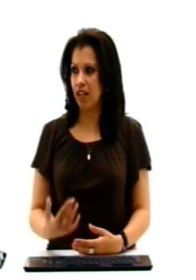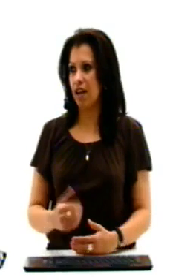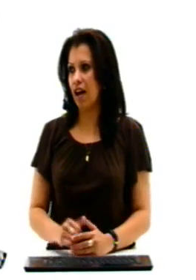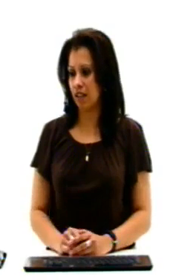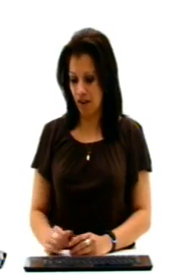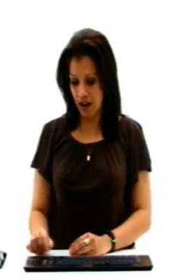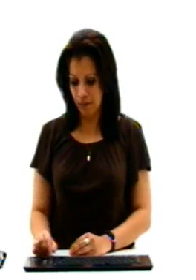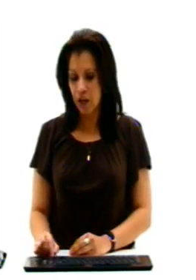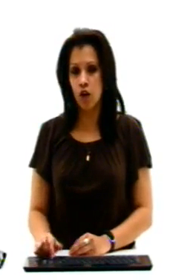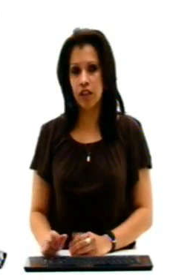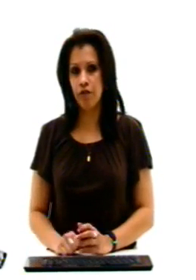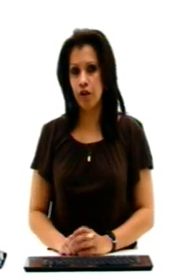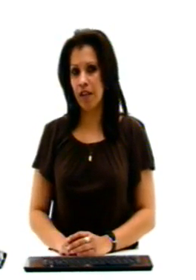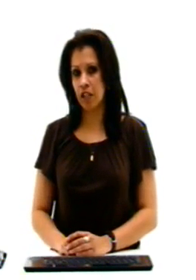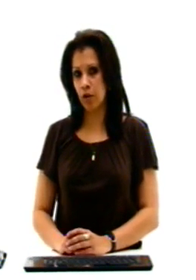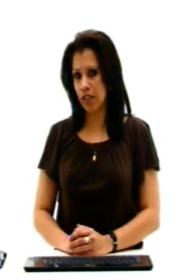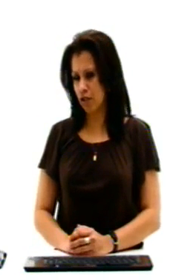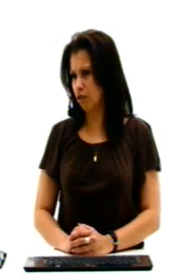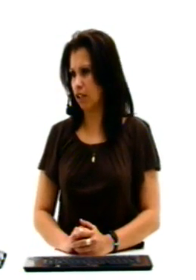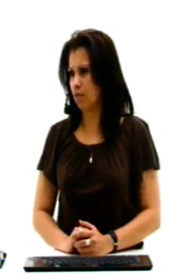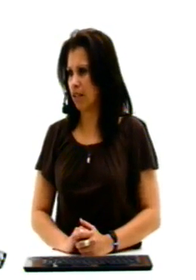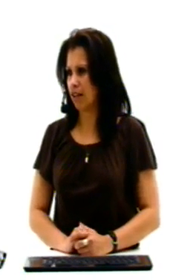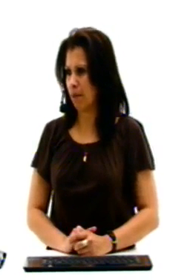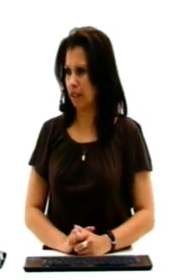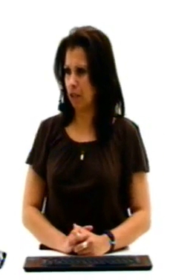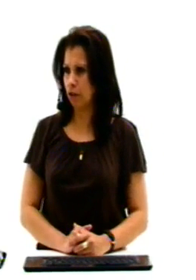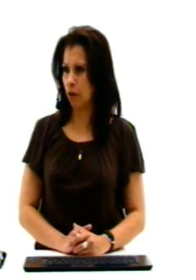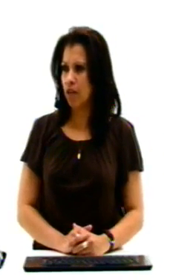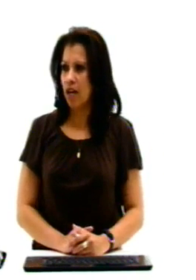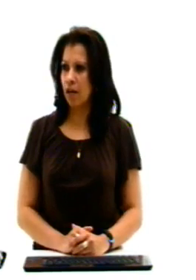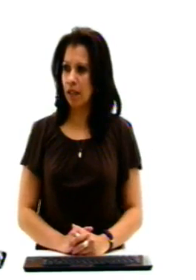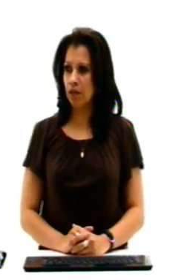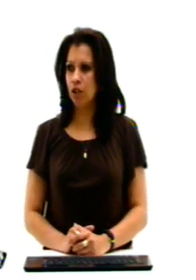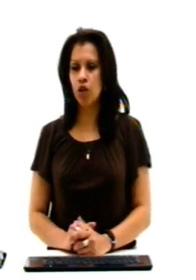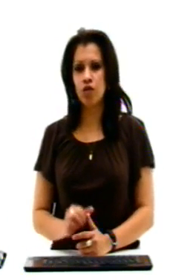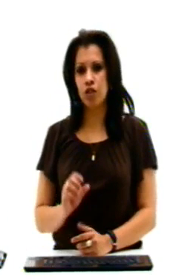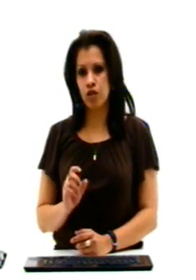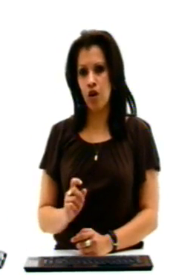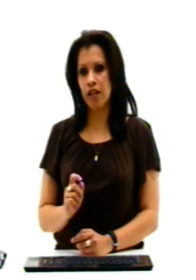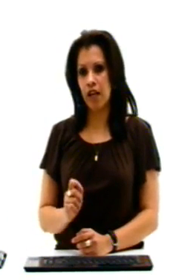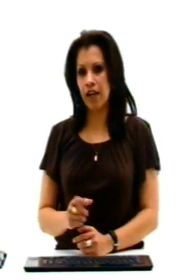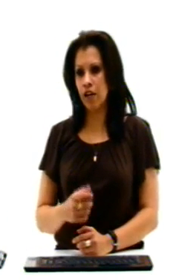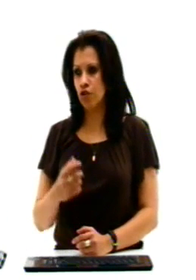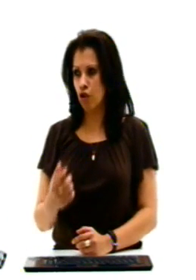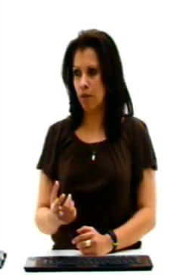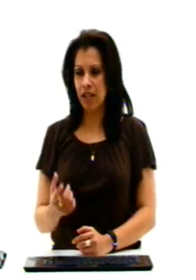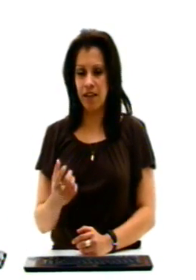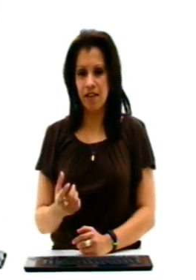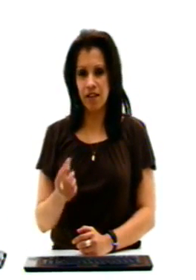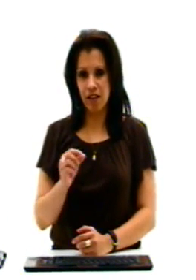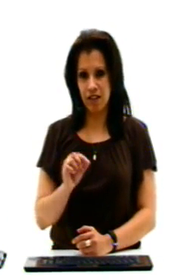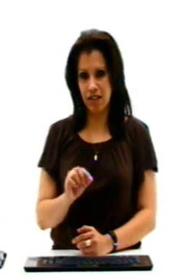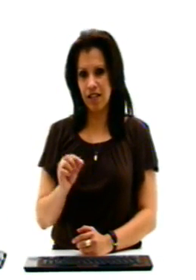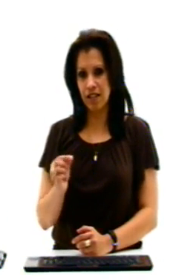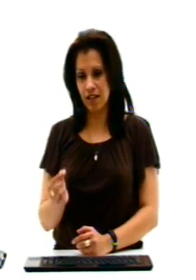al indígena a trabajar otra forma de explotación tenemos el repartimiento el repartimiento consistió en que aquellos hombres en